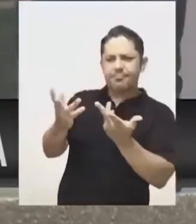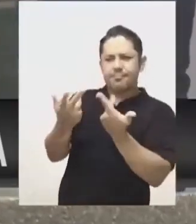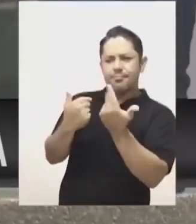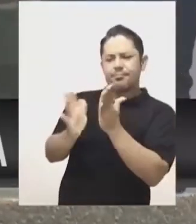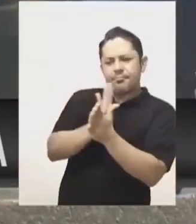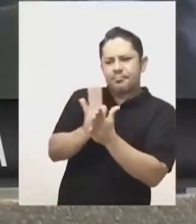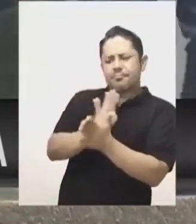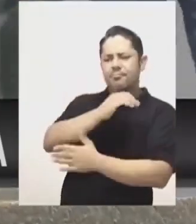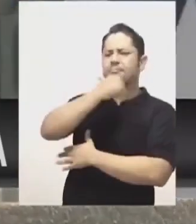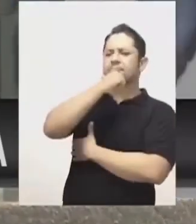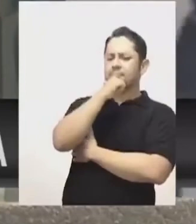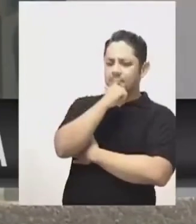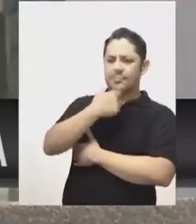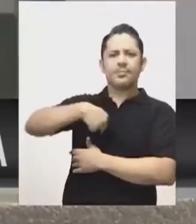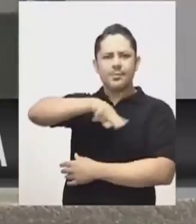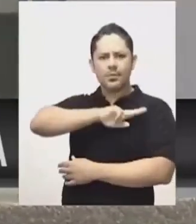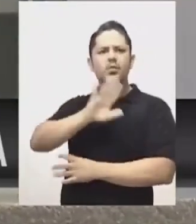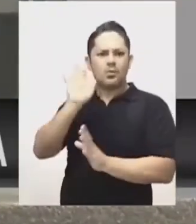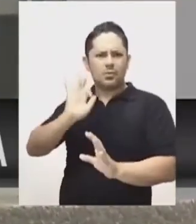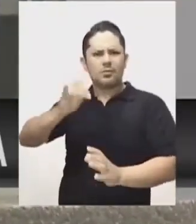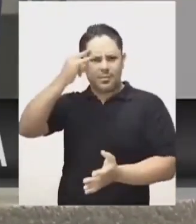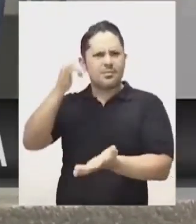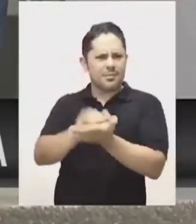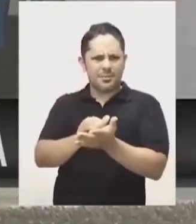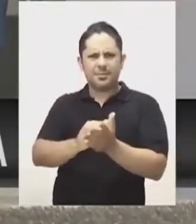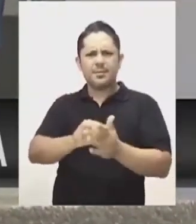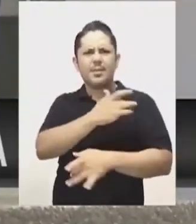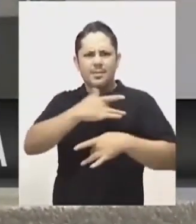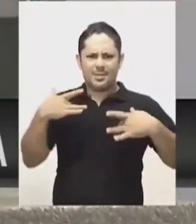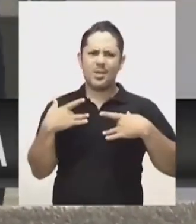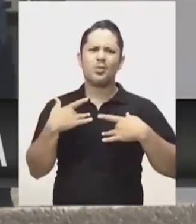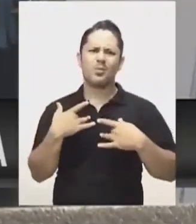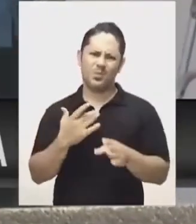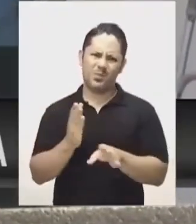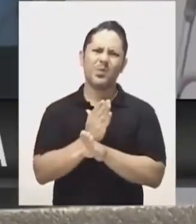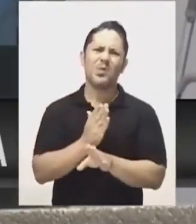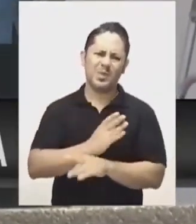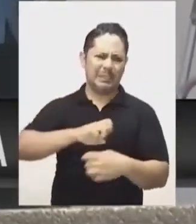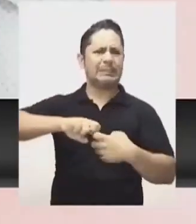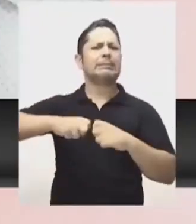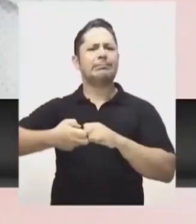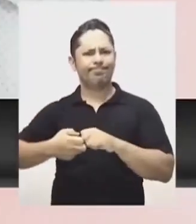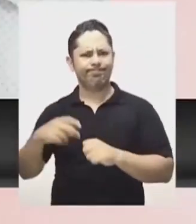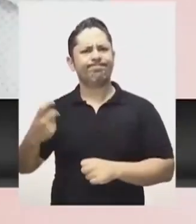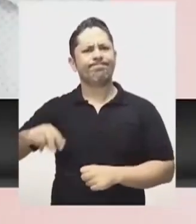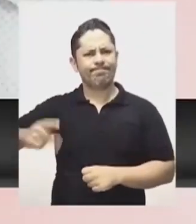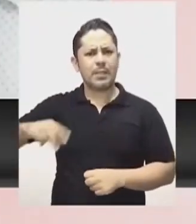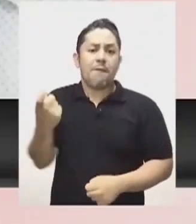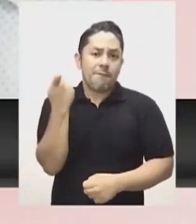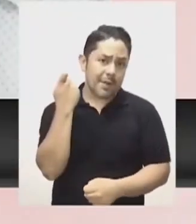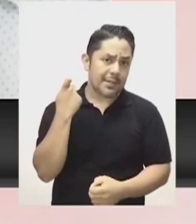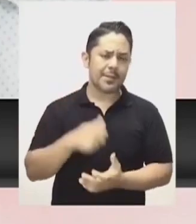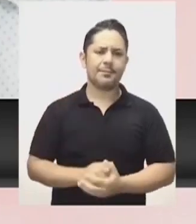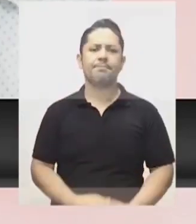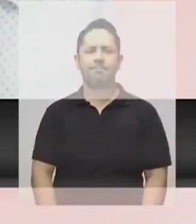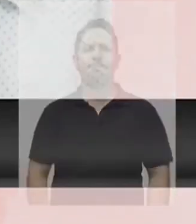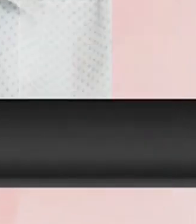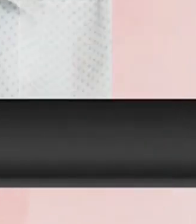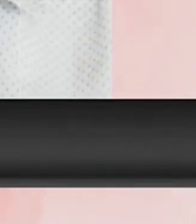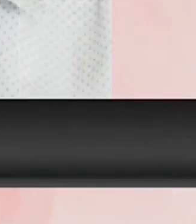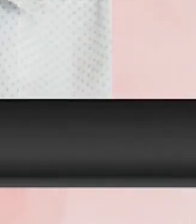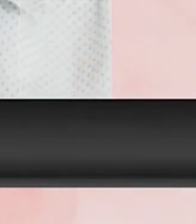pero al final creemos y sabemos que la salud está en crisis, que hay bastante debilidad en el tema de la salud.